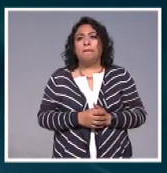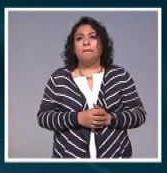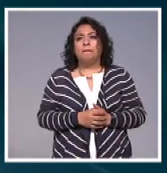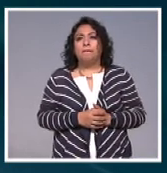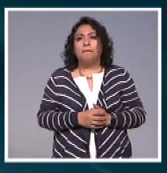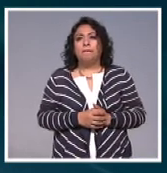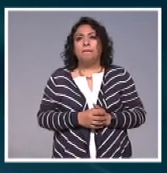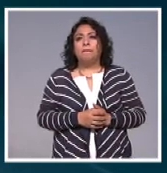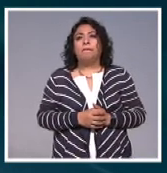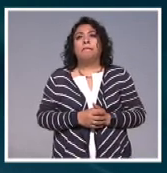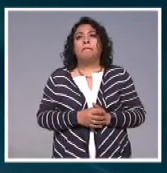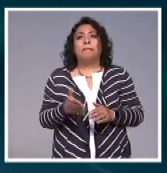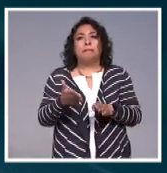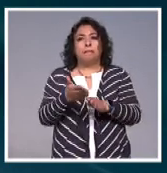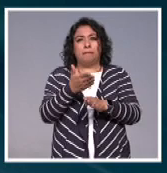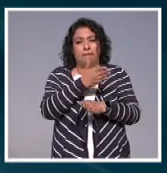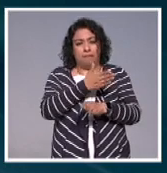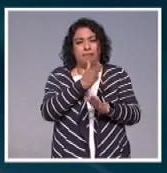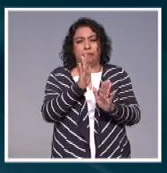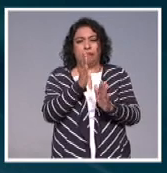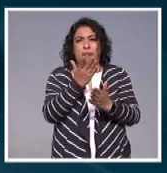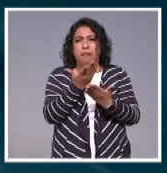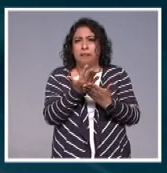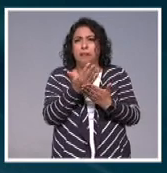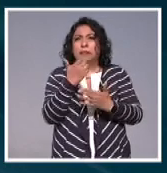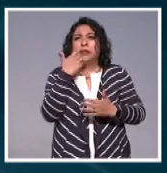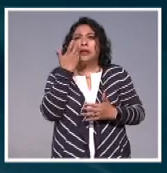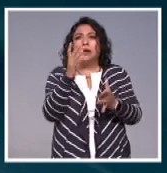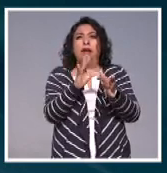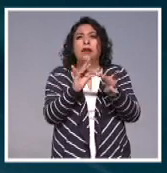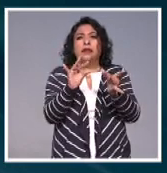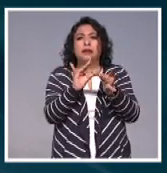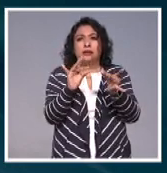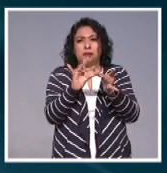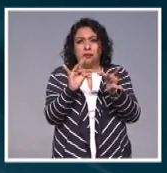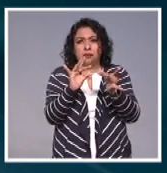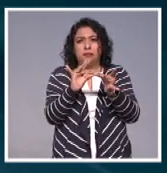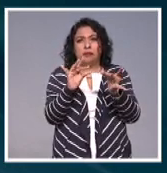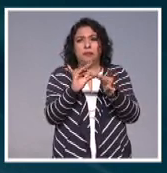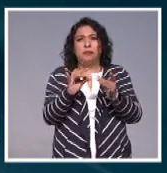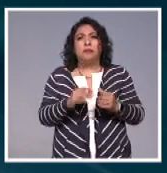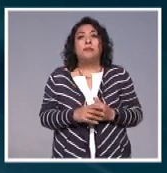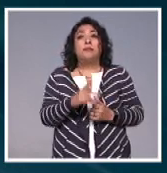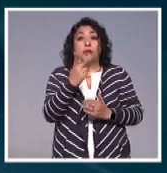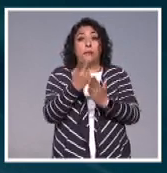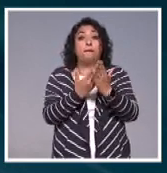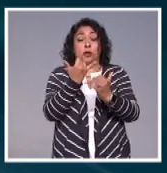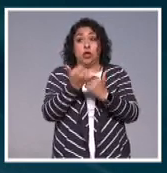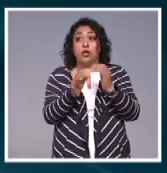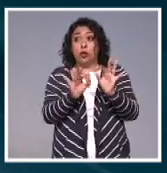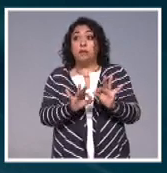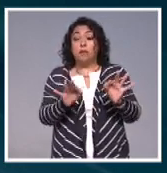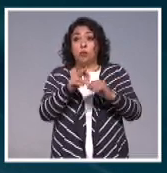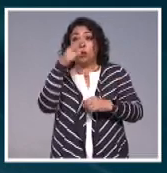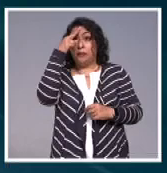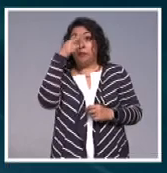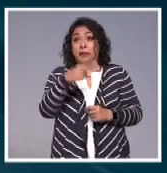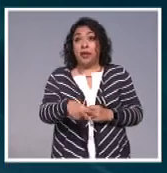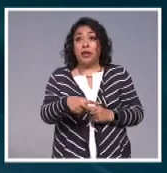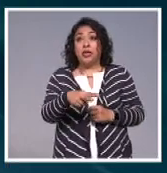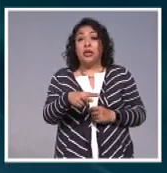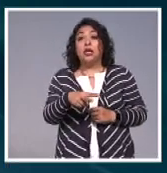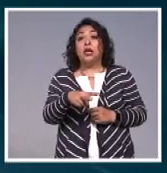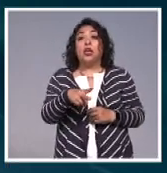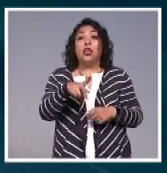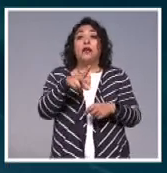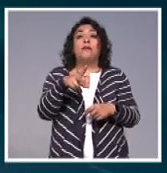de pasar a lo siguiente, quería mencionar algo que es un proyecto muy importante en México, que será